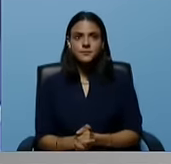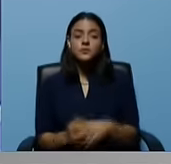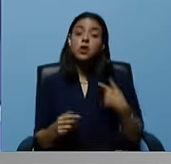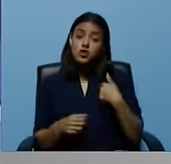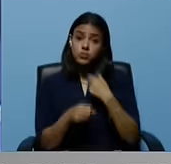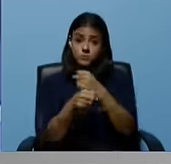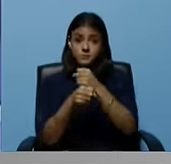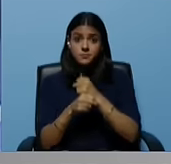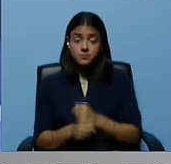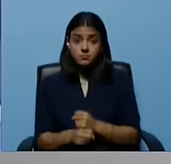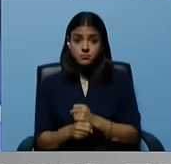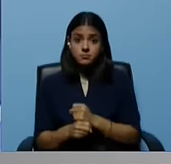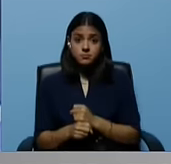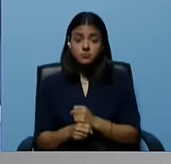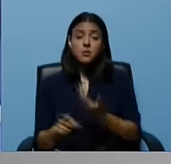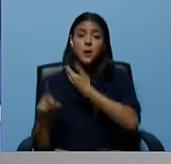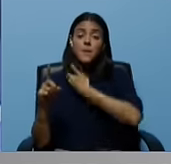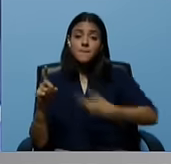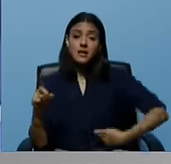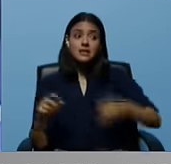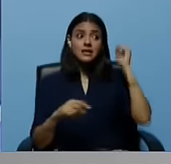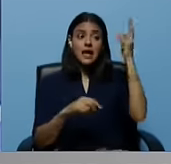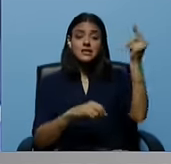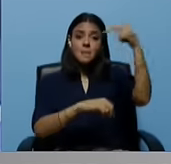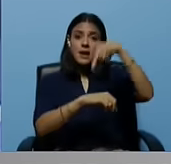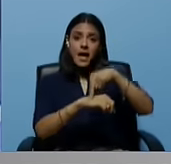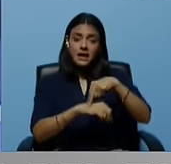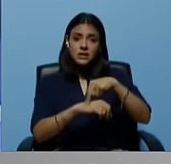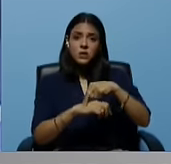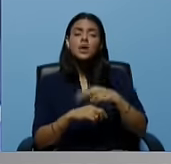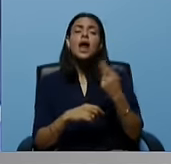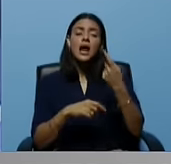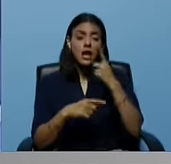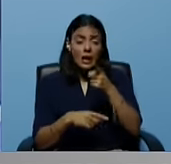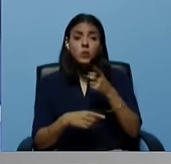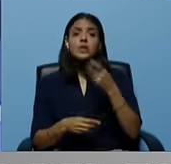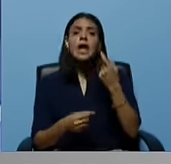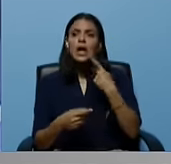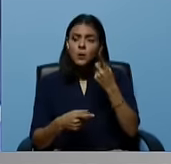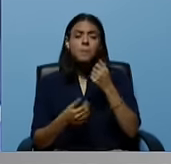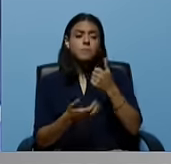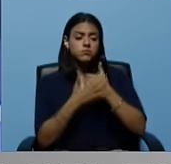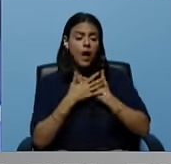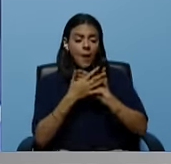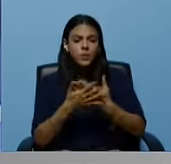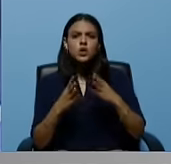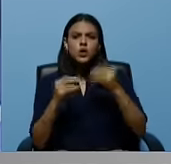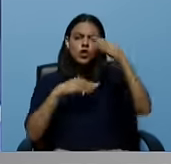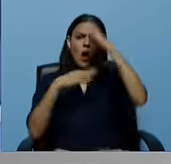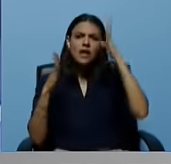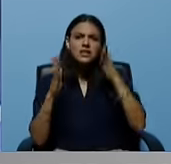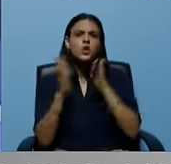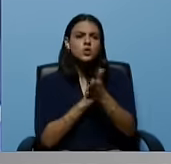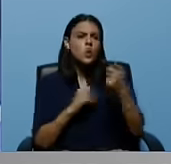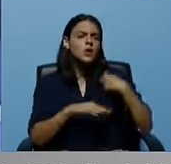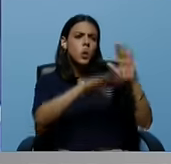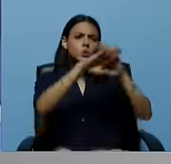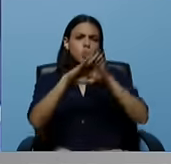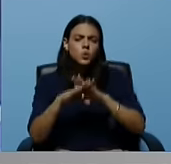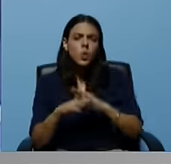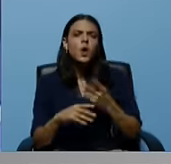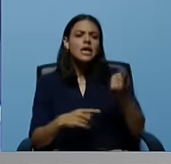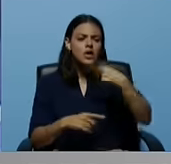Espero, señor presidente de la Asamblea Nacional, contar con sus buenos oficios en atención a esta misiva en